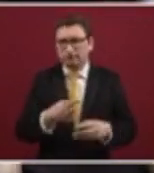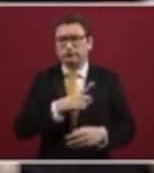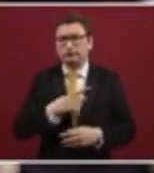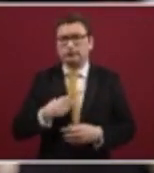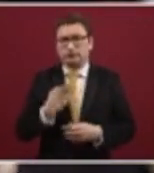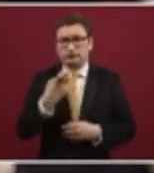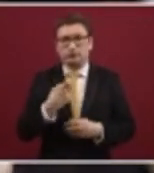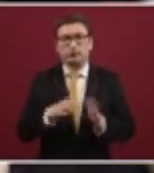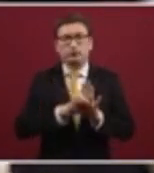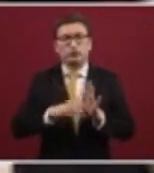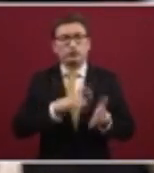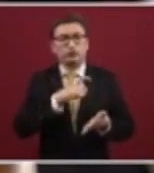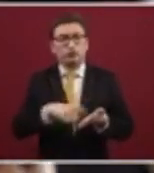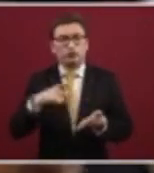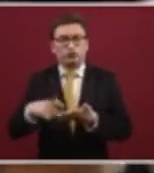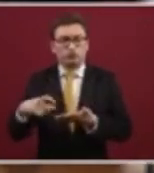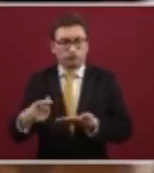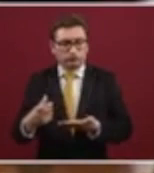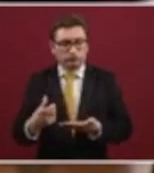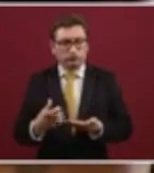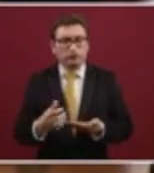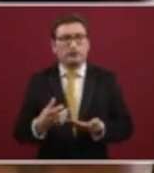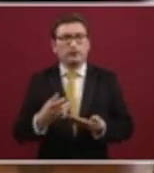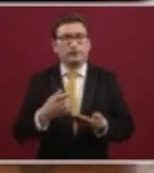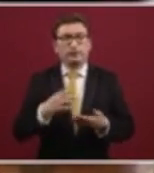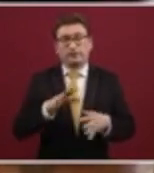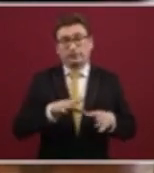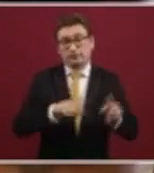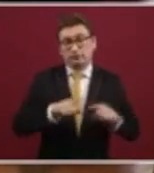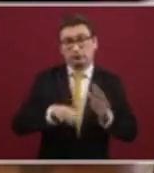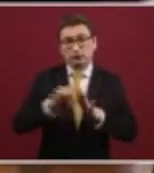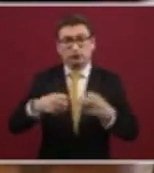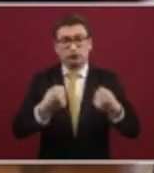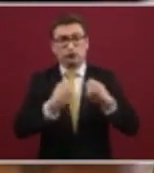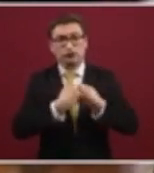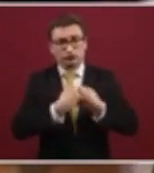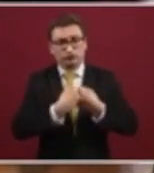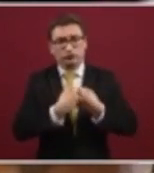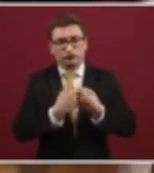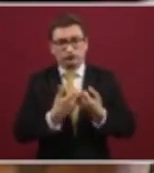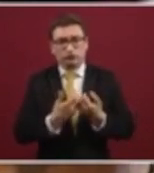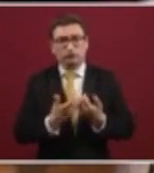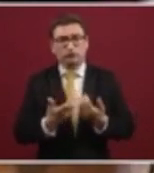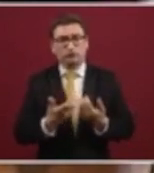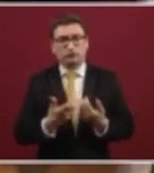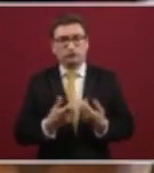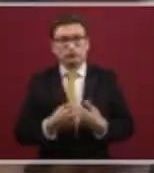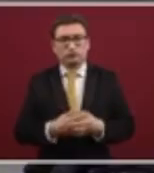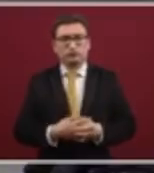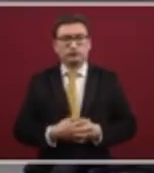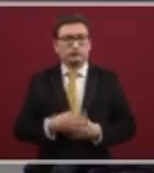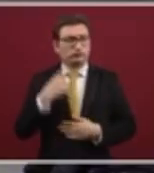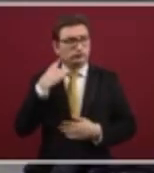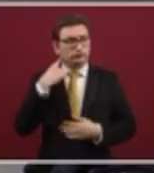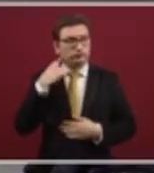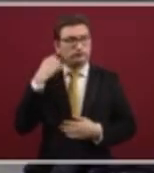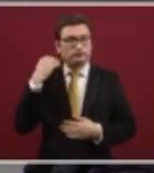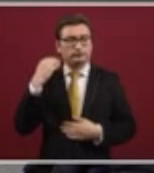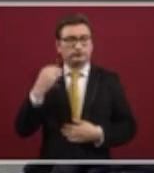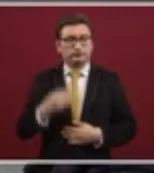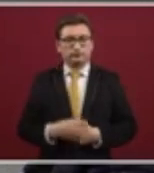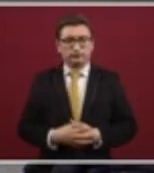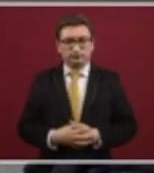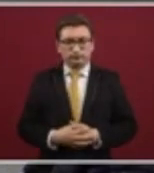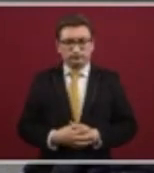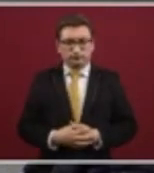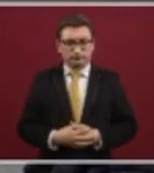las compras gubernamentales, bueno, la diferencia entre la frontera chica y la grande, o la norte y la sur es